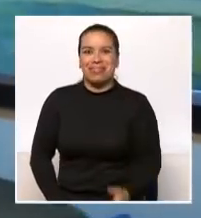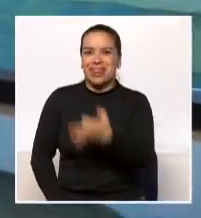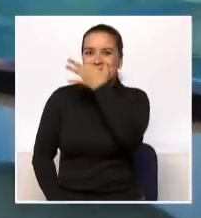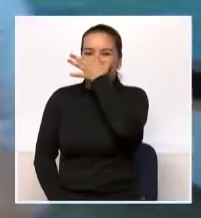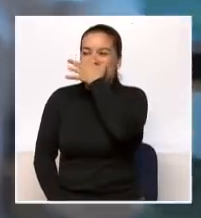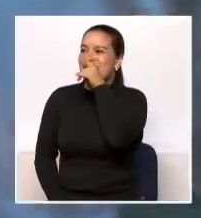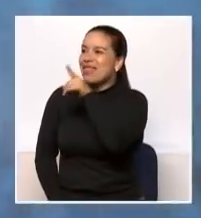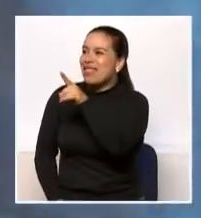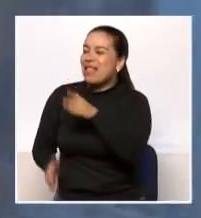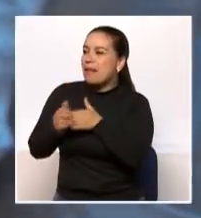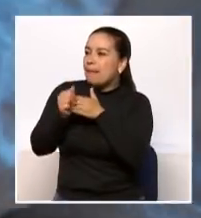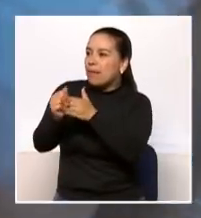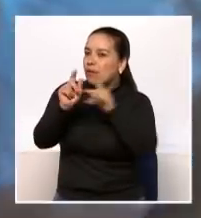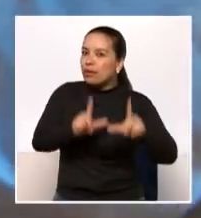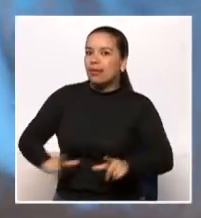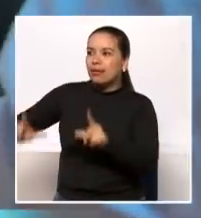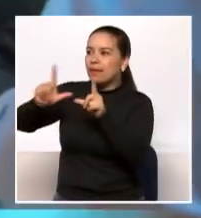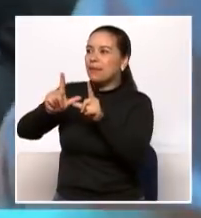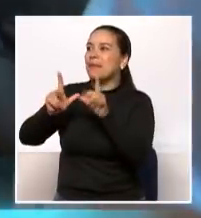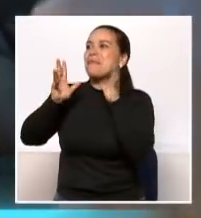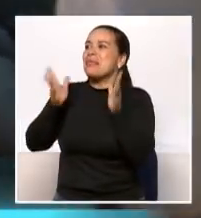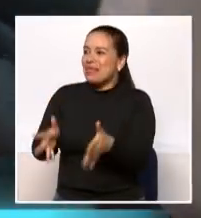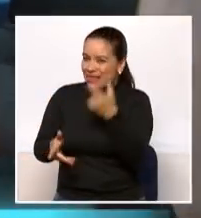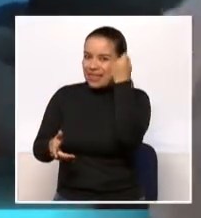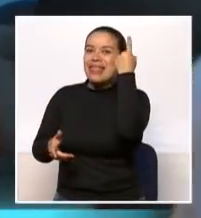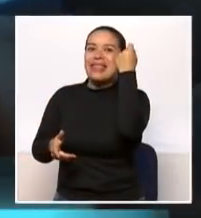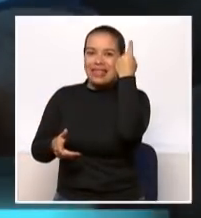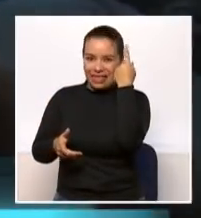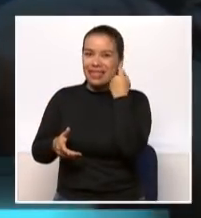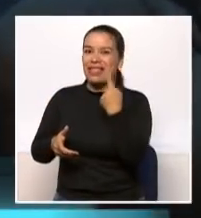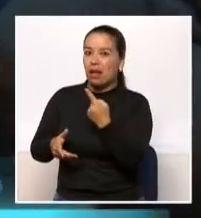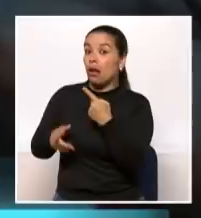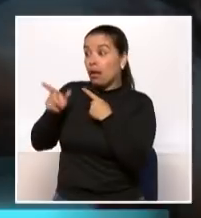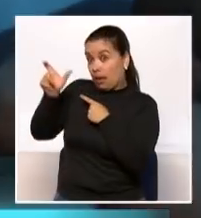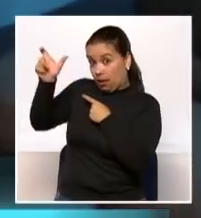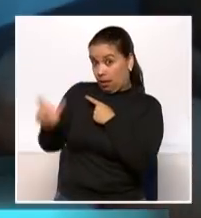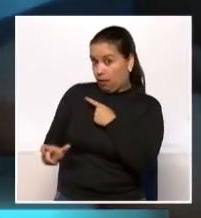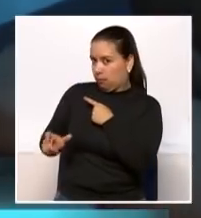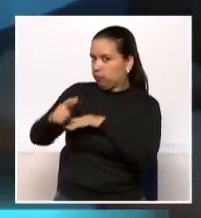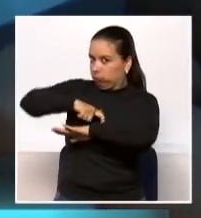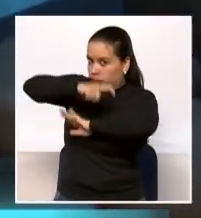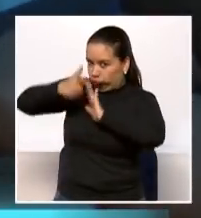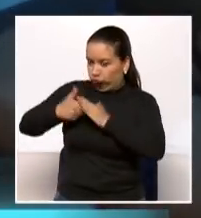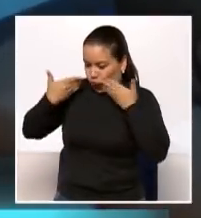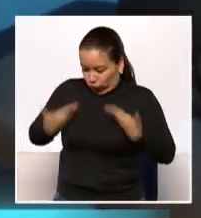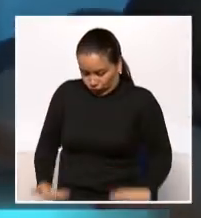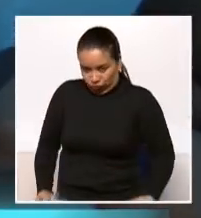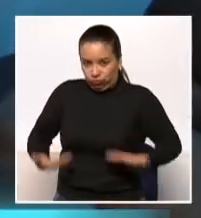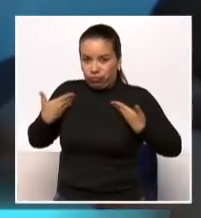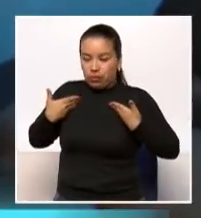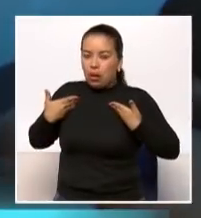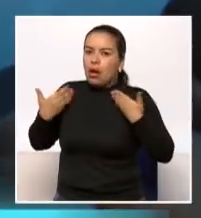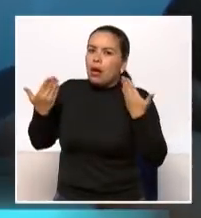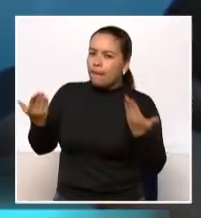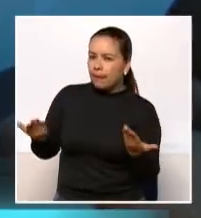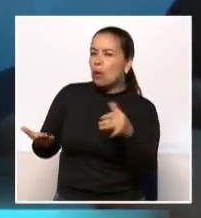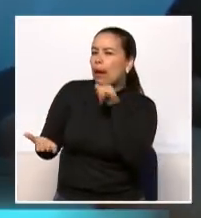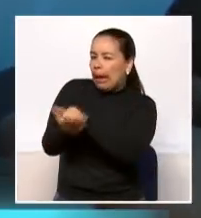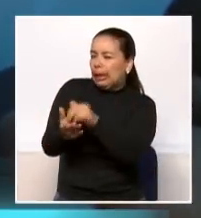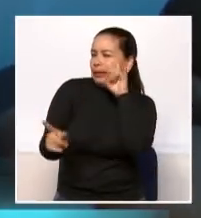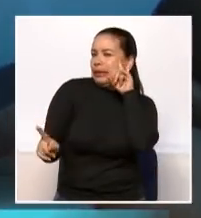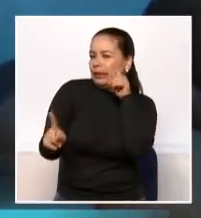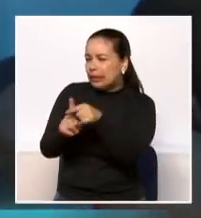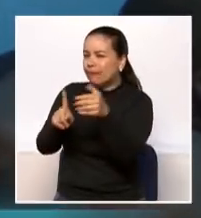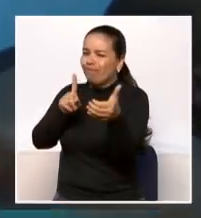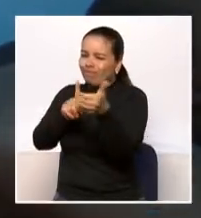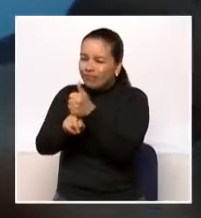este método diagnóstico, que obviamente se le va a hacer a él con todo, pero es a esto lo que estamos viendo